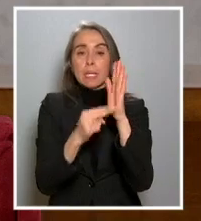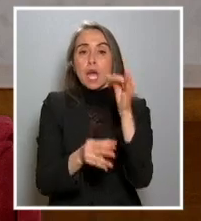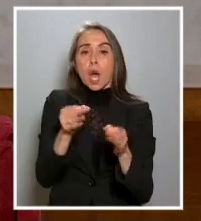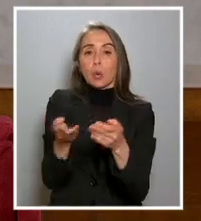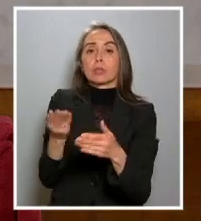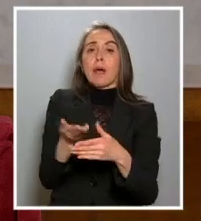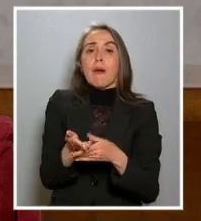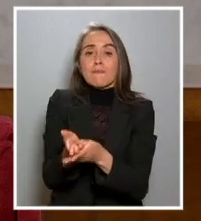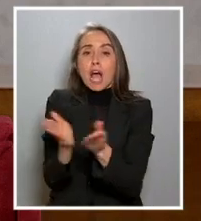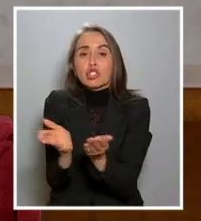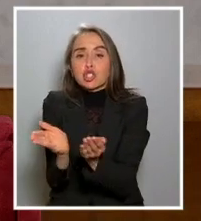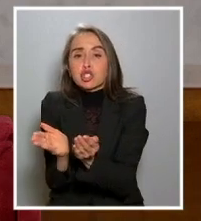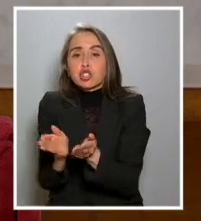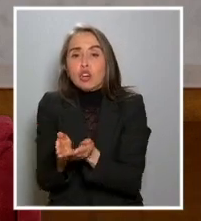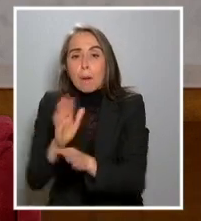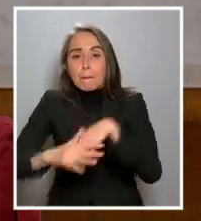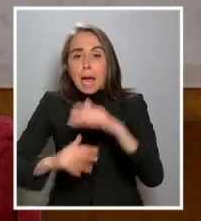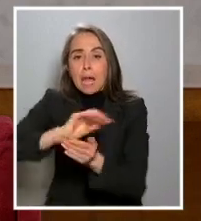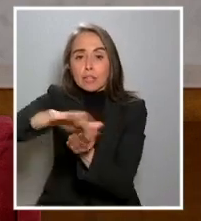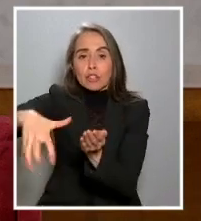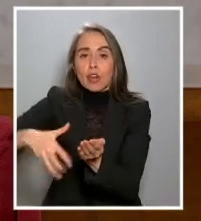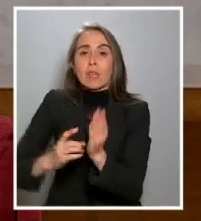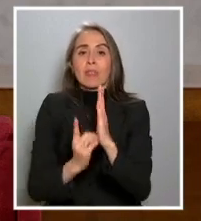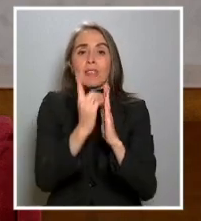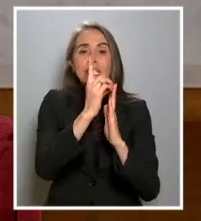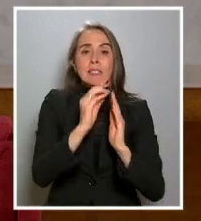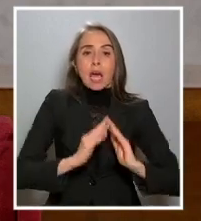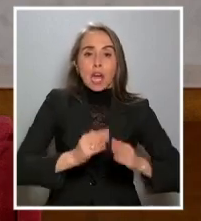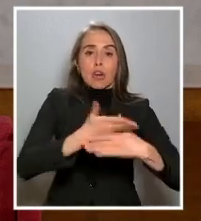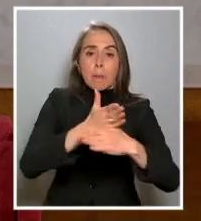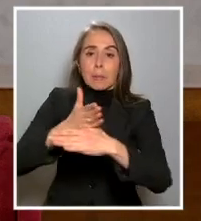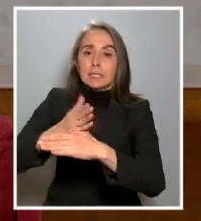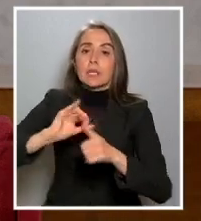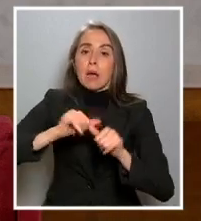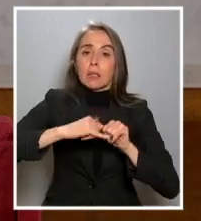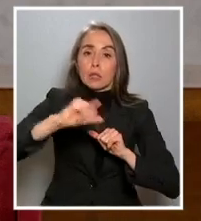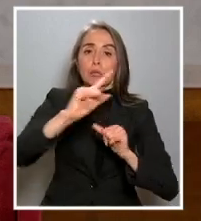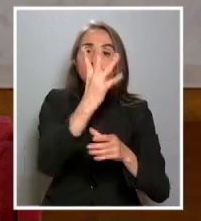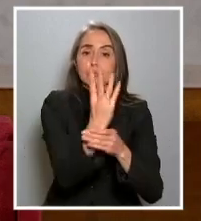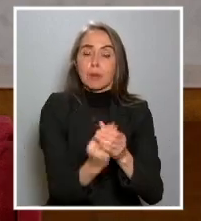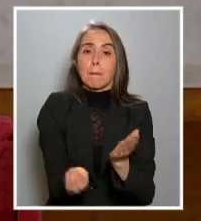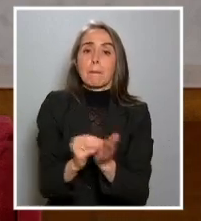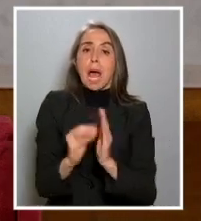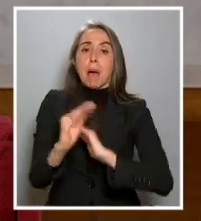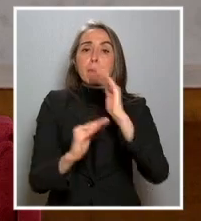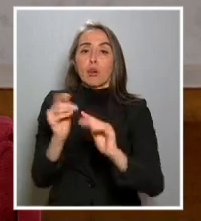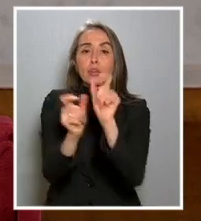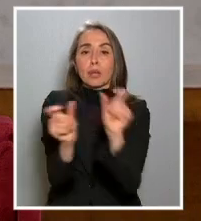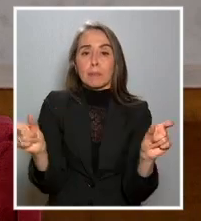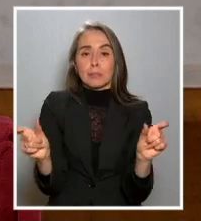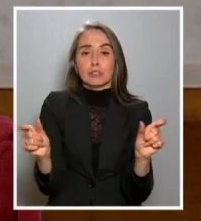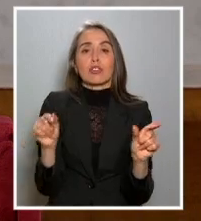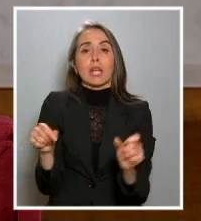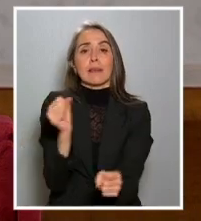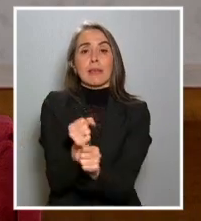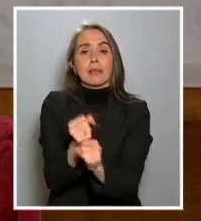pesca artesanal y desarrollo pesquero sostenible, que a su vez haga cargo de las históricas demandas de mayor protección social en el